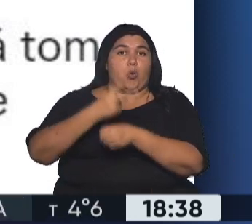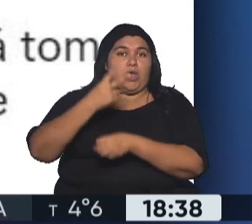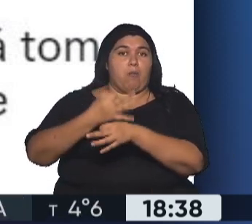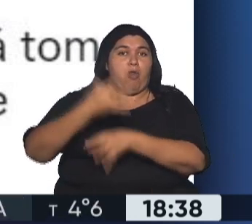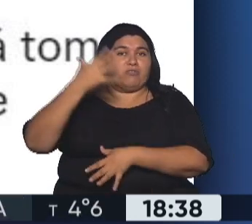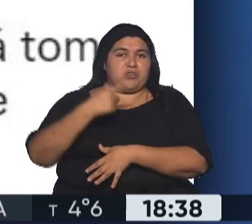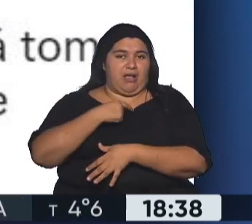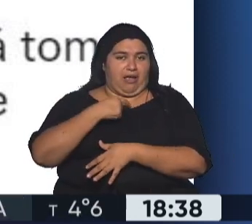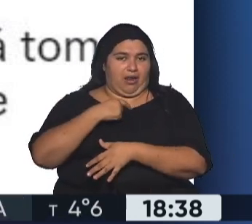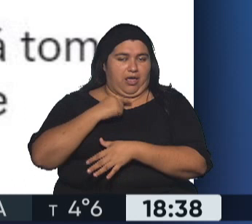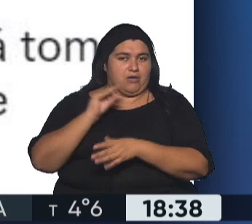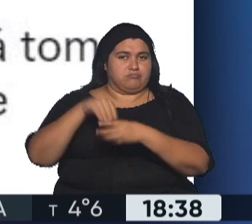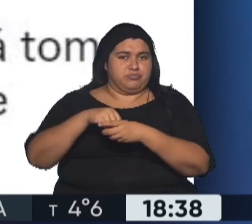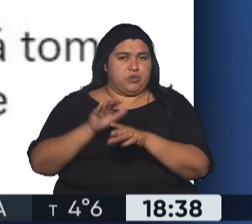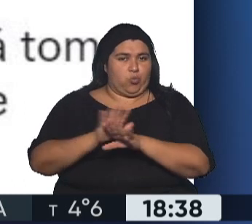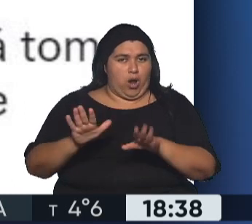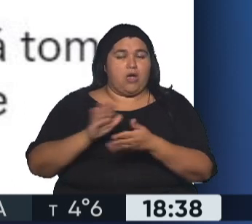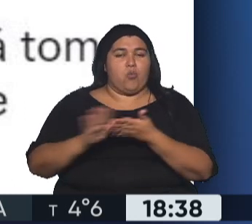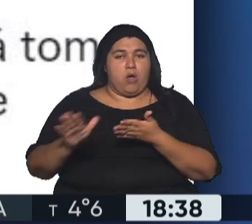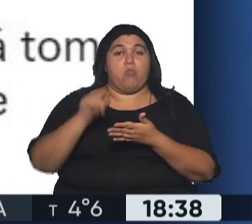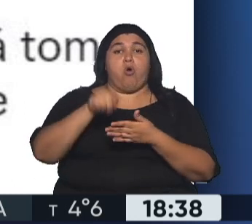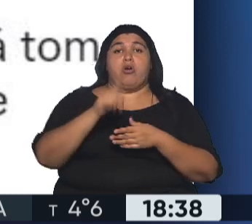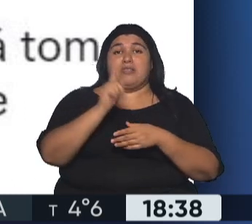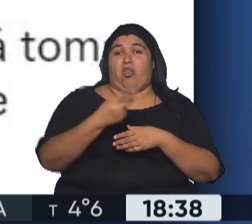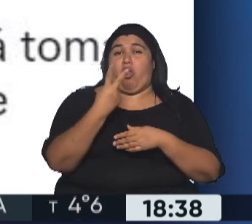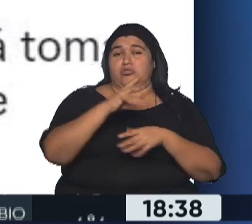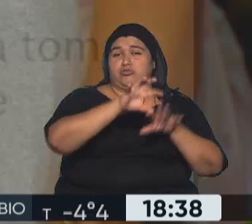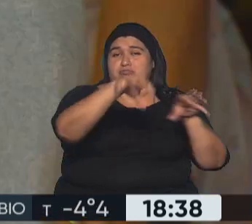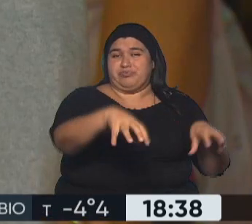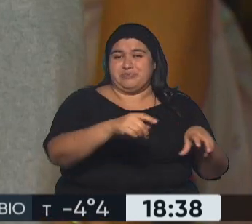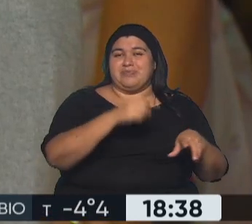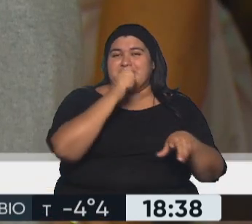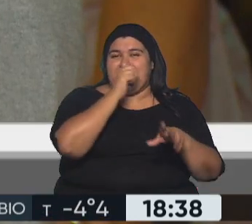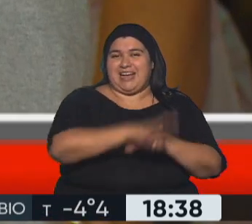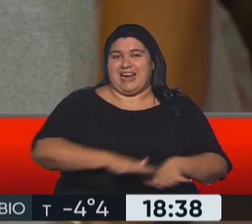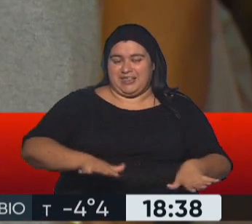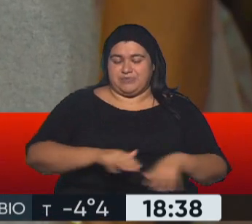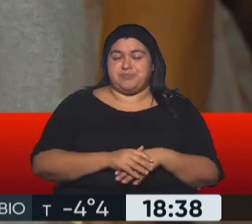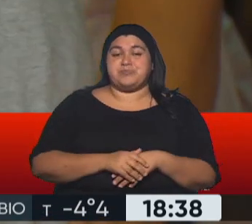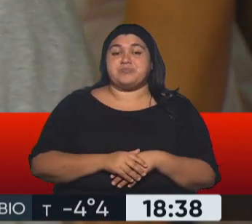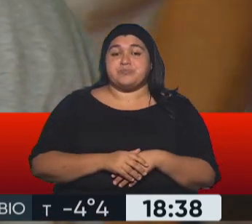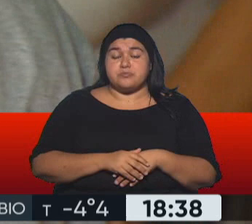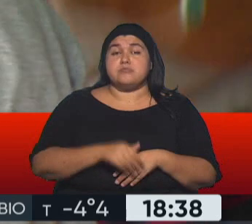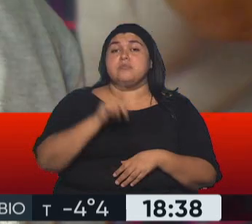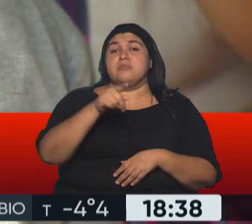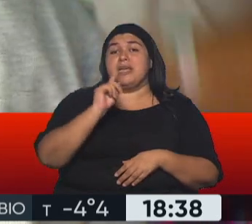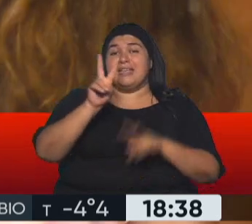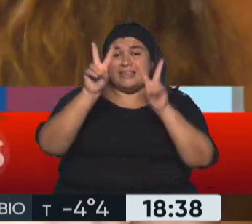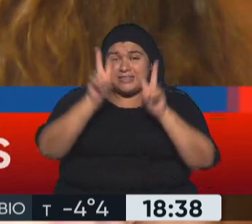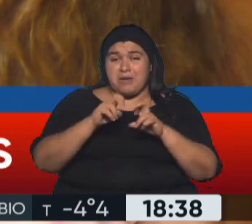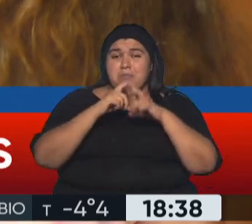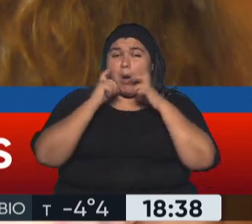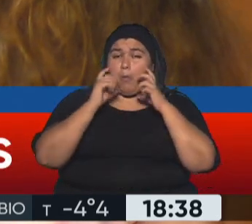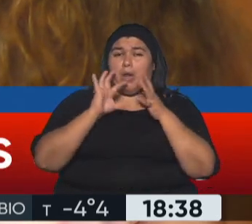inaugurar dos jardines de infantes. Más temprano, tiene que ver también con el tema de los usos de los barbijos en la